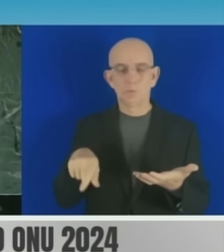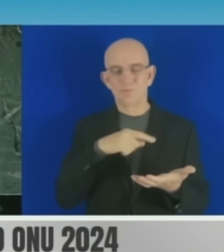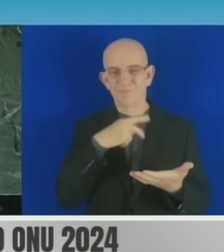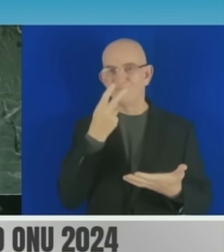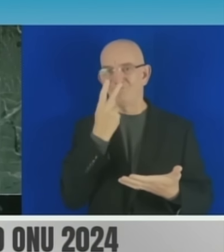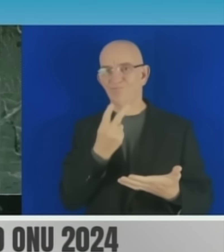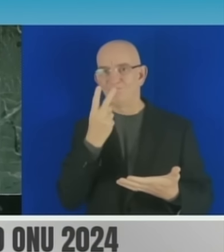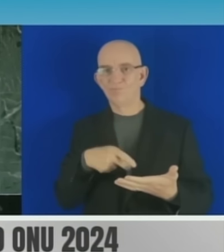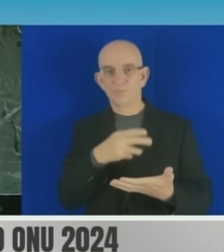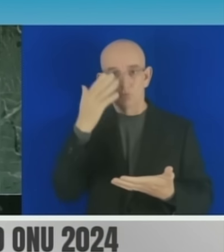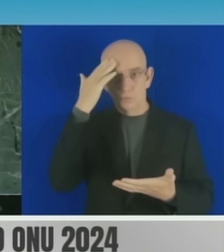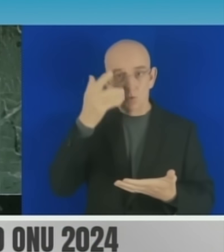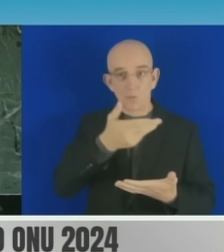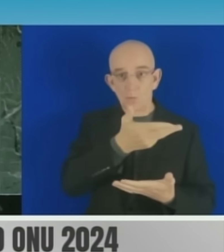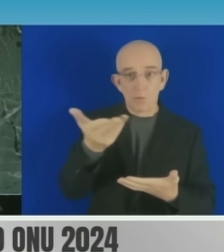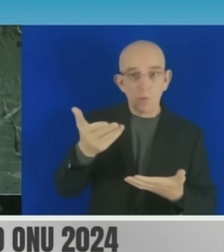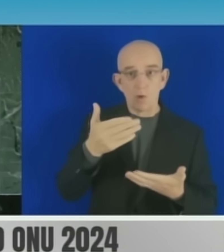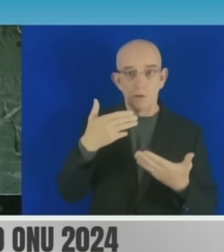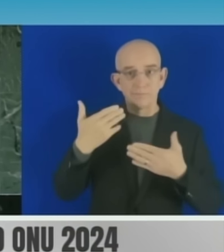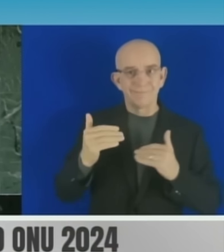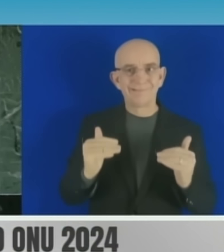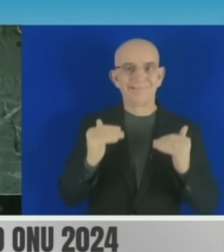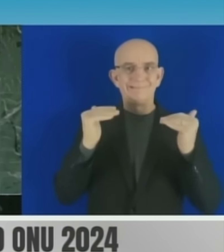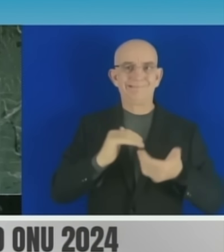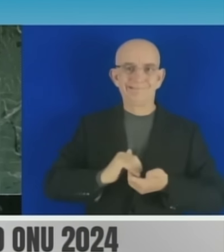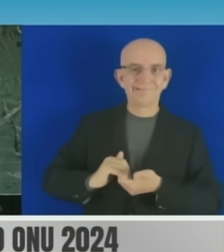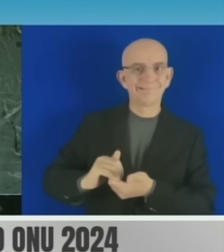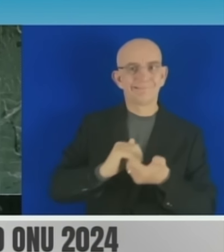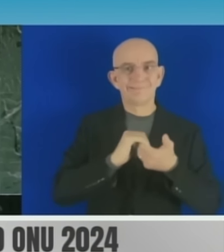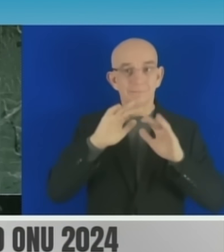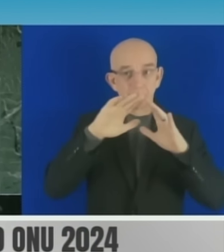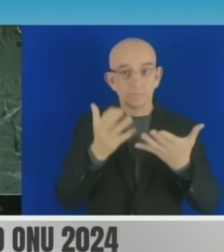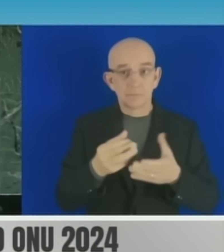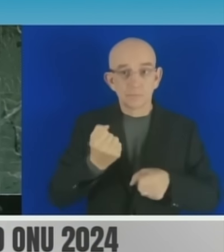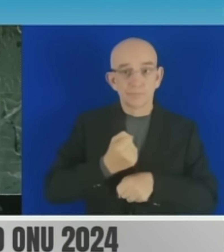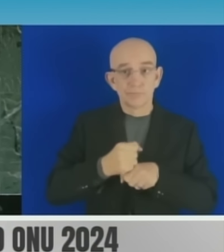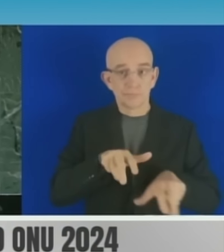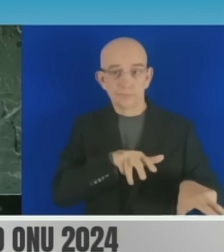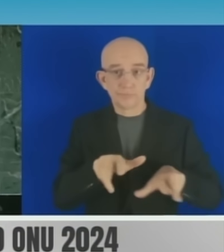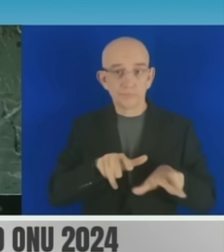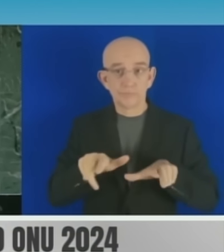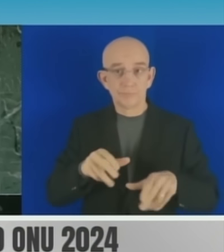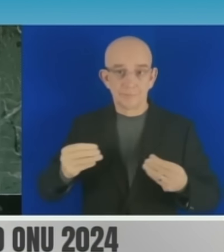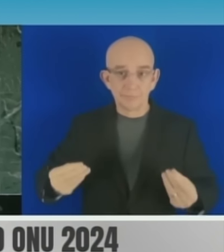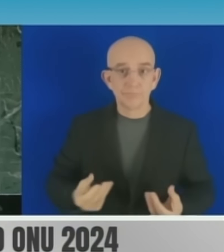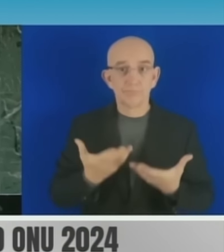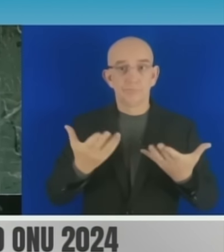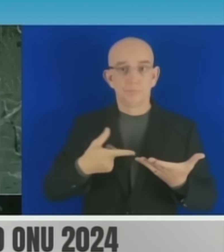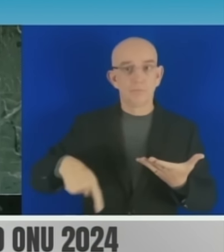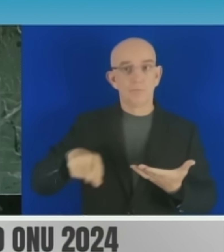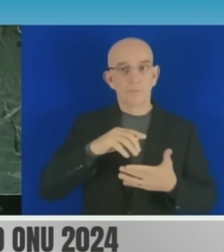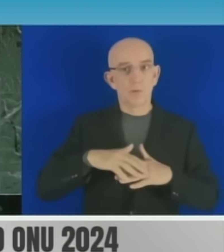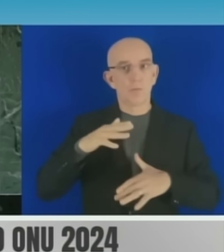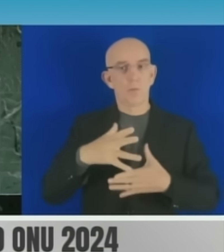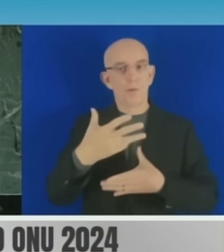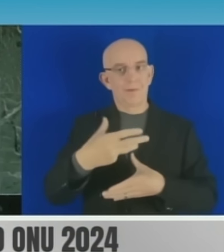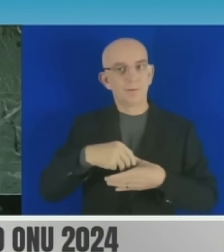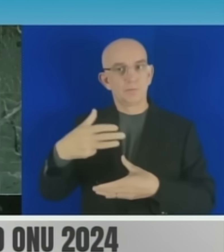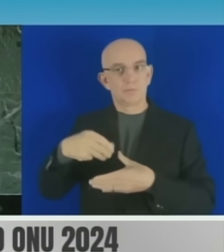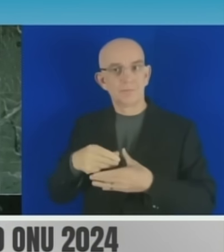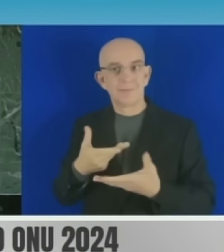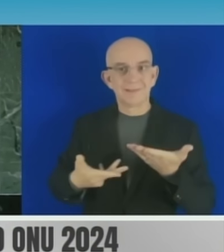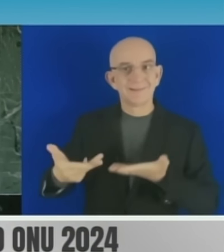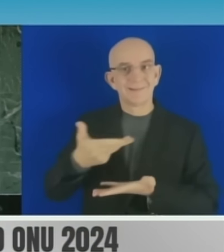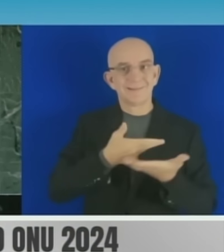revigorizado y verdaderamente inclusivo con las Naciones Unidas en su centro, tenemos el potencial no sólo de afrontar, sino de